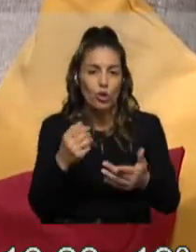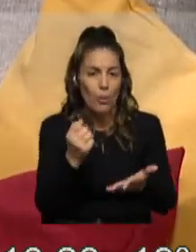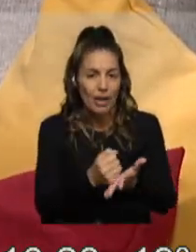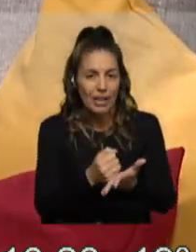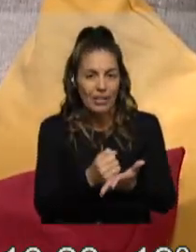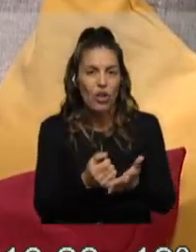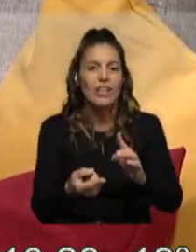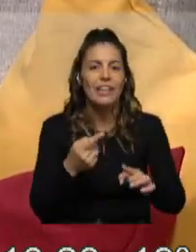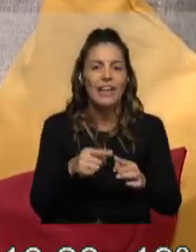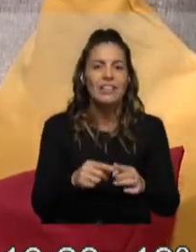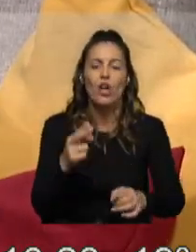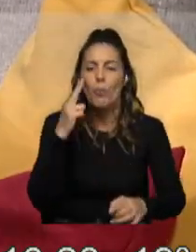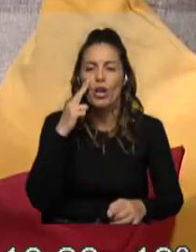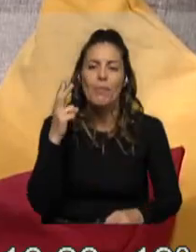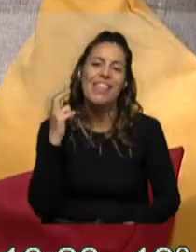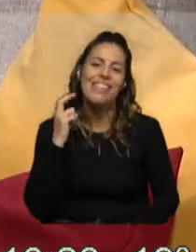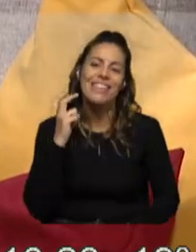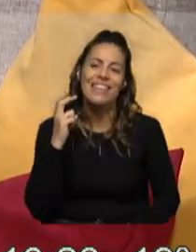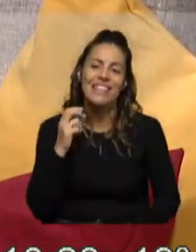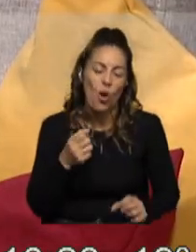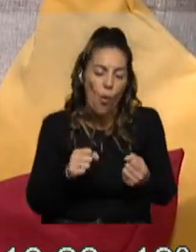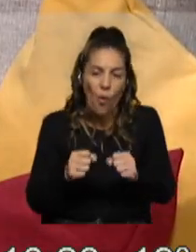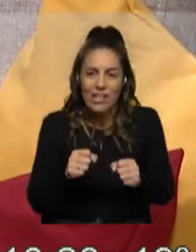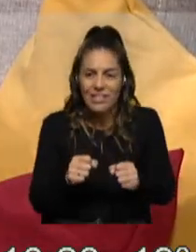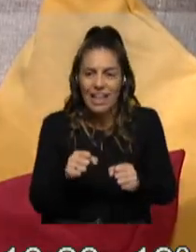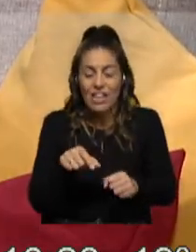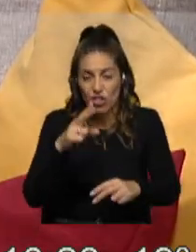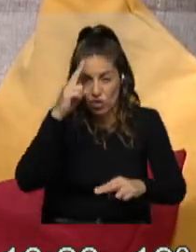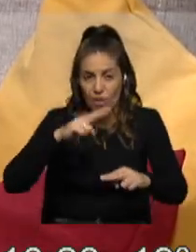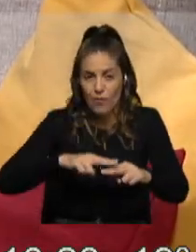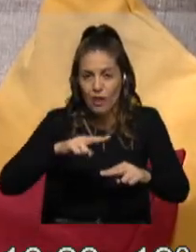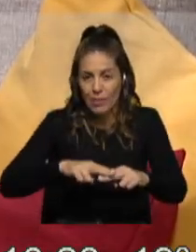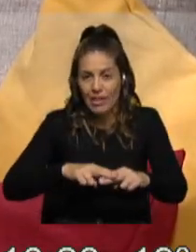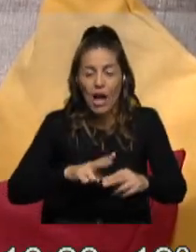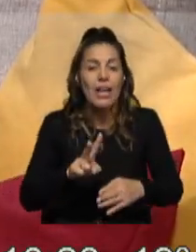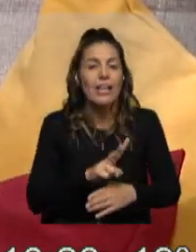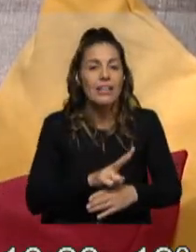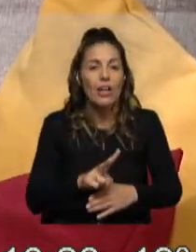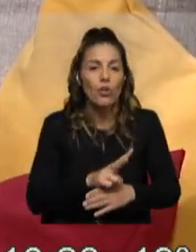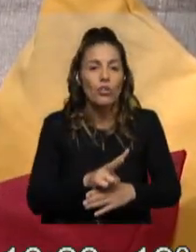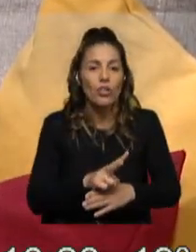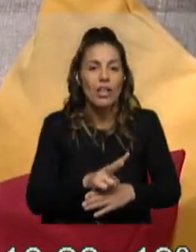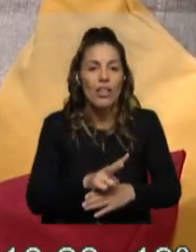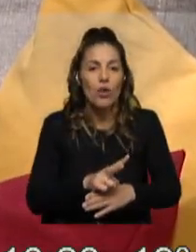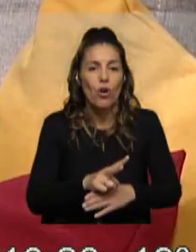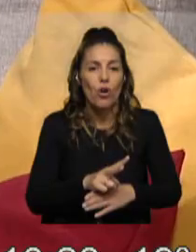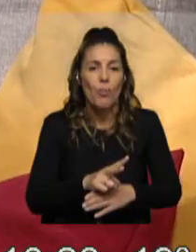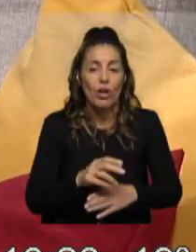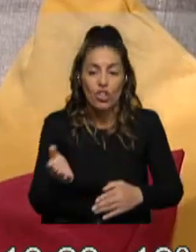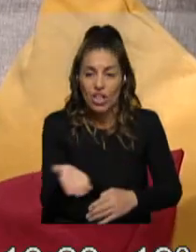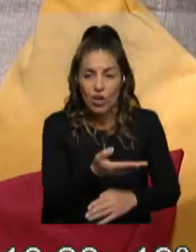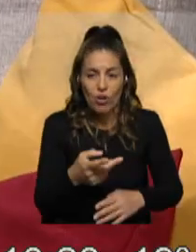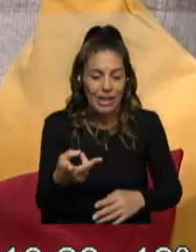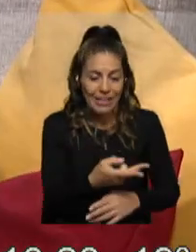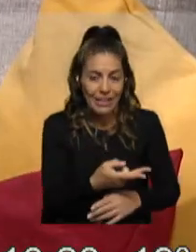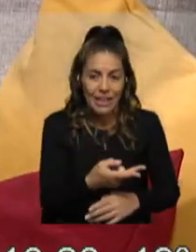estar relacionado con problemas de estrés o ansiedad, en la que eso ya es una patología, porque en realidad está controlado por la testosterona que yo ya le saqué cuando lo castré.